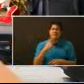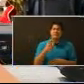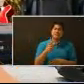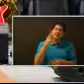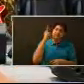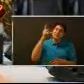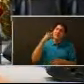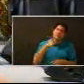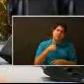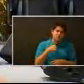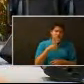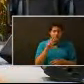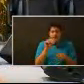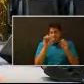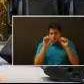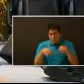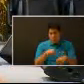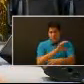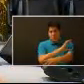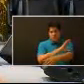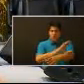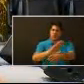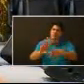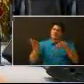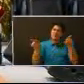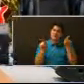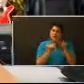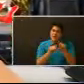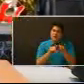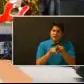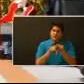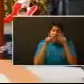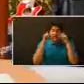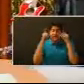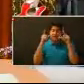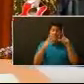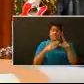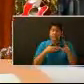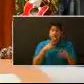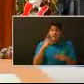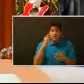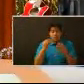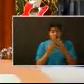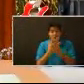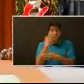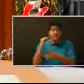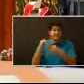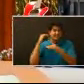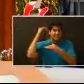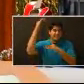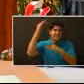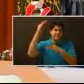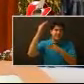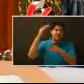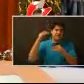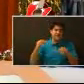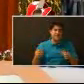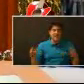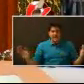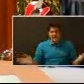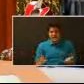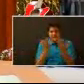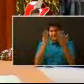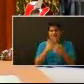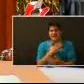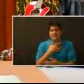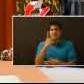ya no puedo seguir igual. Despiértame a una nueva dimensión. Entonces, despertar, levantar, levántame a una